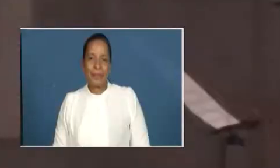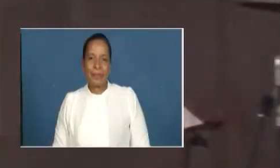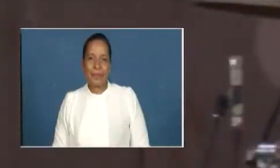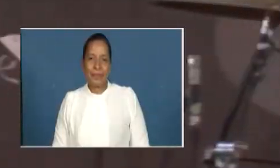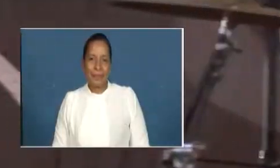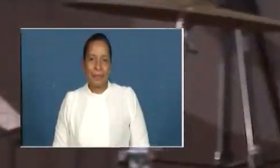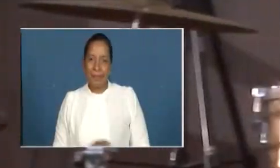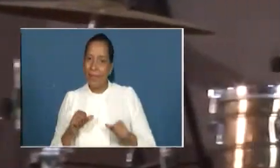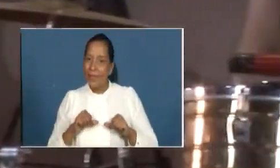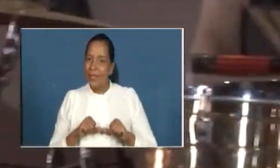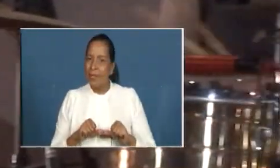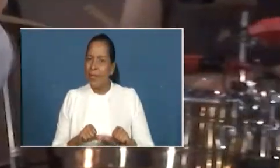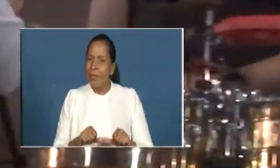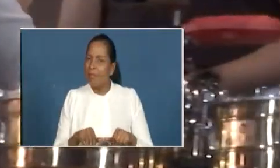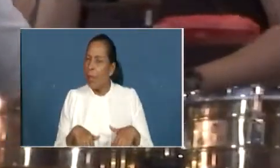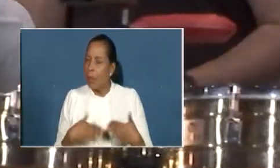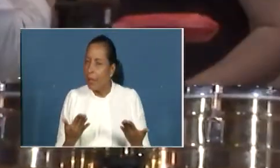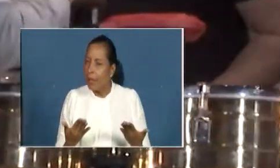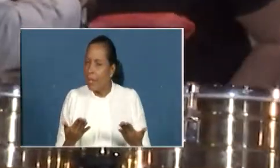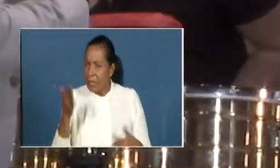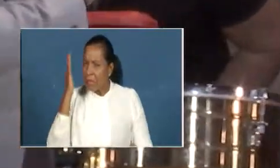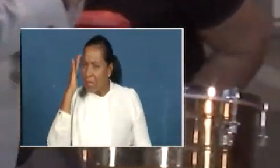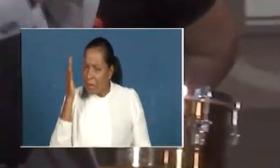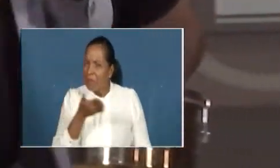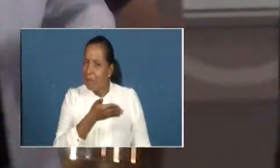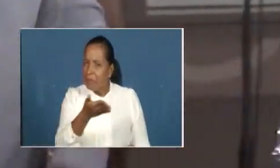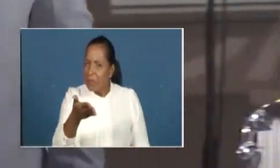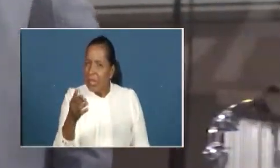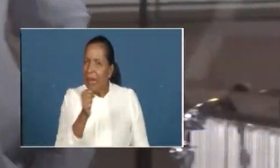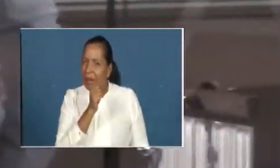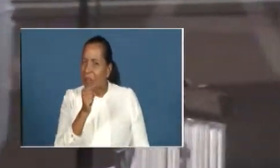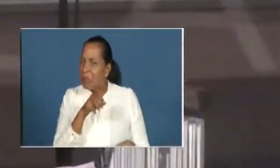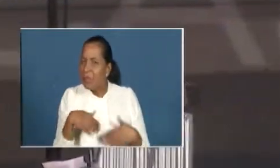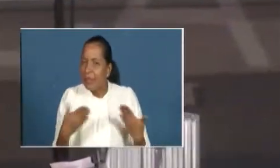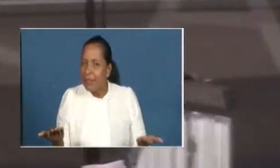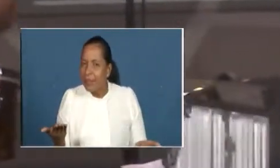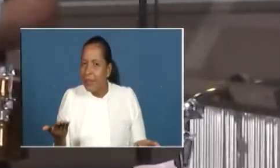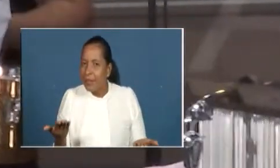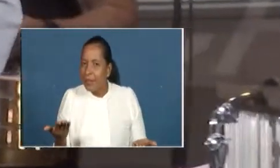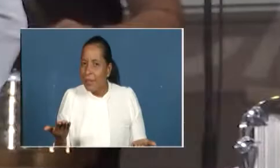Bueno, ¿saben qué es lo que viene ahorita? No me acuerdo qué es lo que viene, pero va.